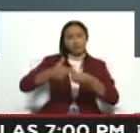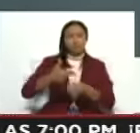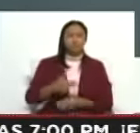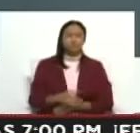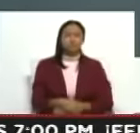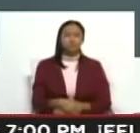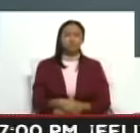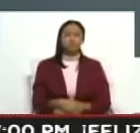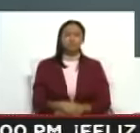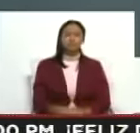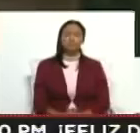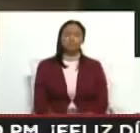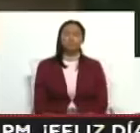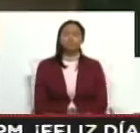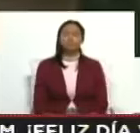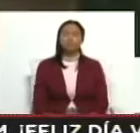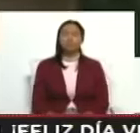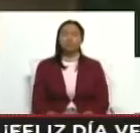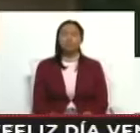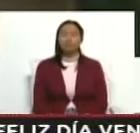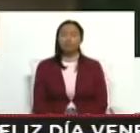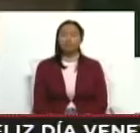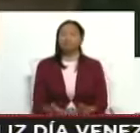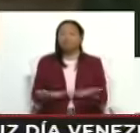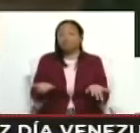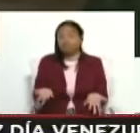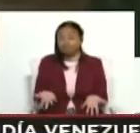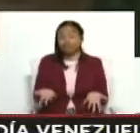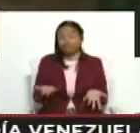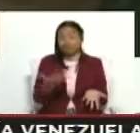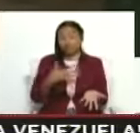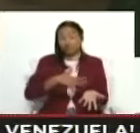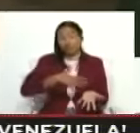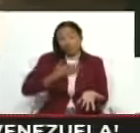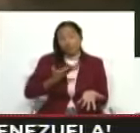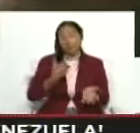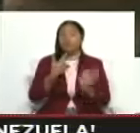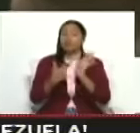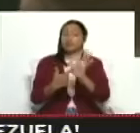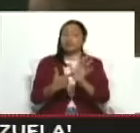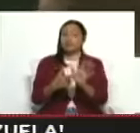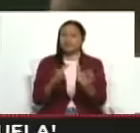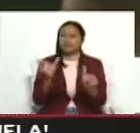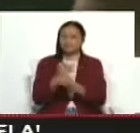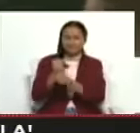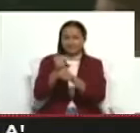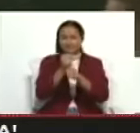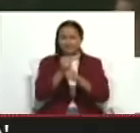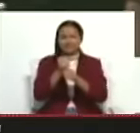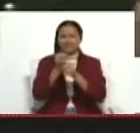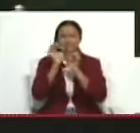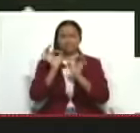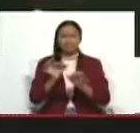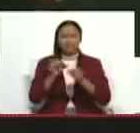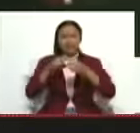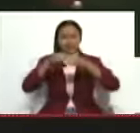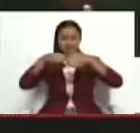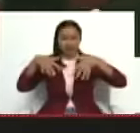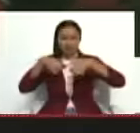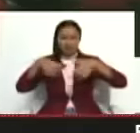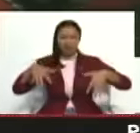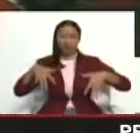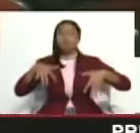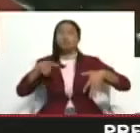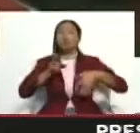Por lo tanto, pudiéramos decir que hemos logrado desmembrar una red de funcionarios que usaban no